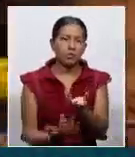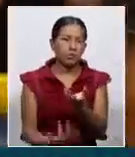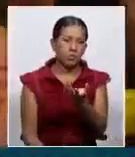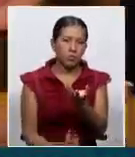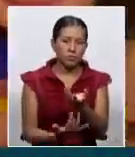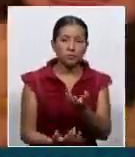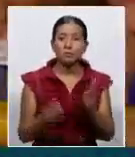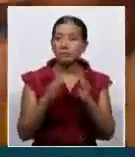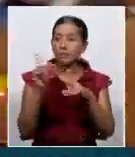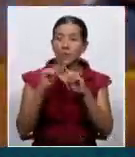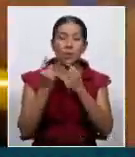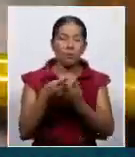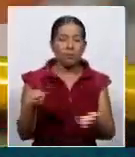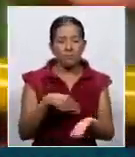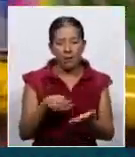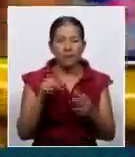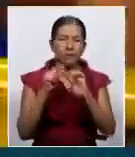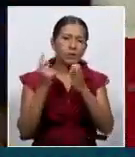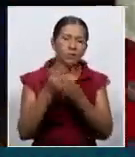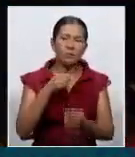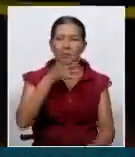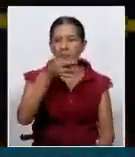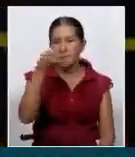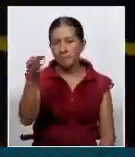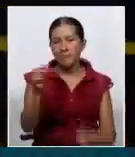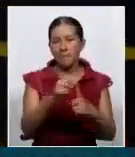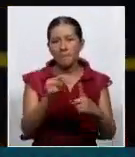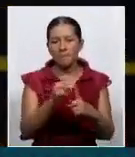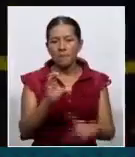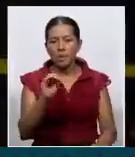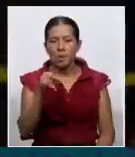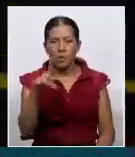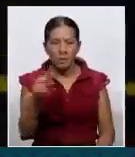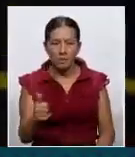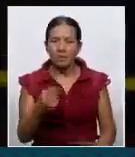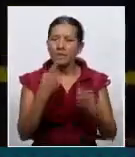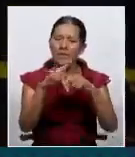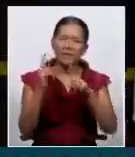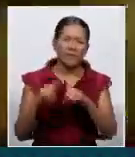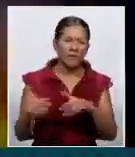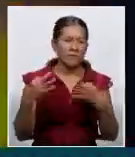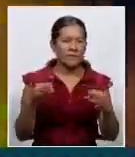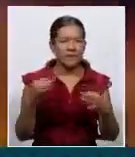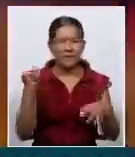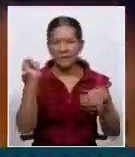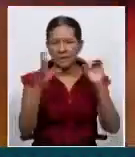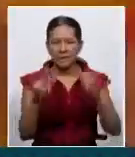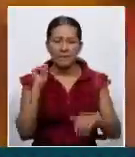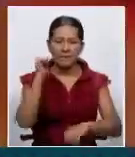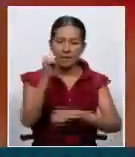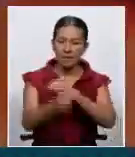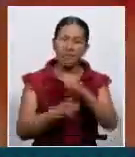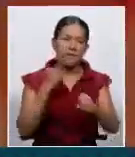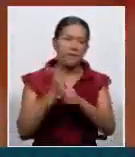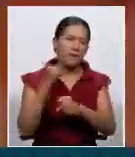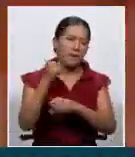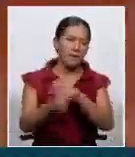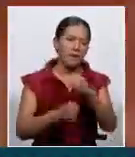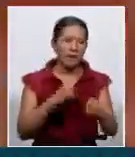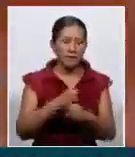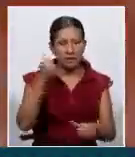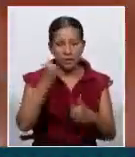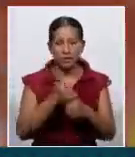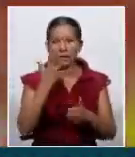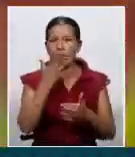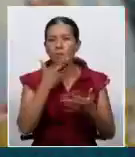cantan coplas, desfiles y fiestas en las calles. En toda la festividad carnavalera que año tras año se realiza, desde los coloridos